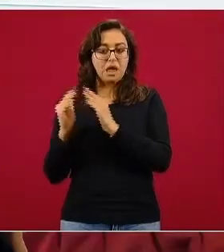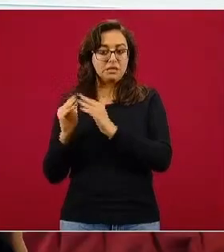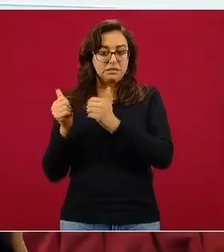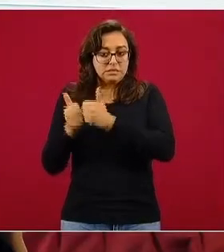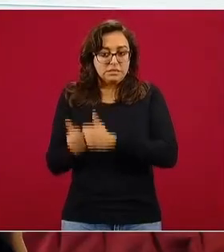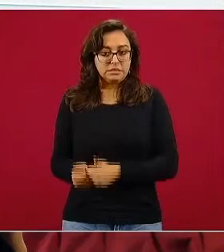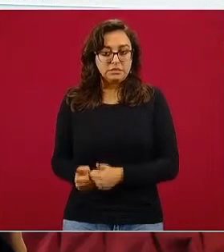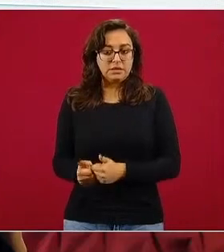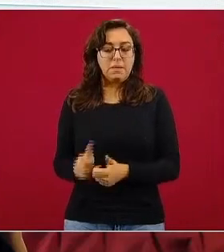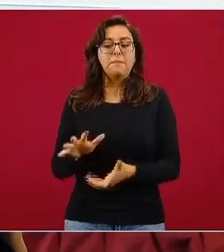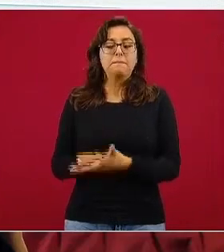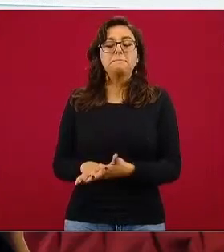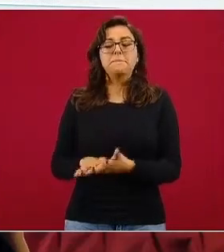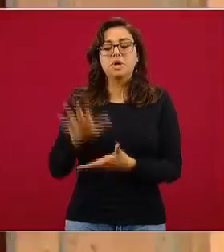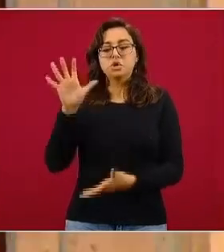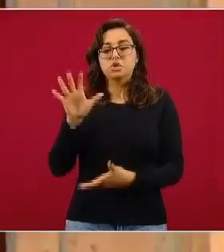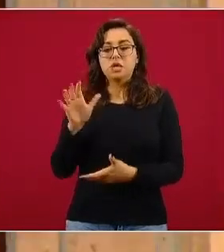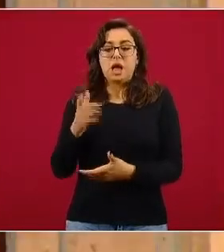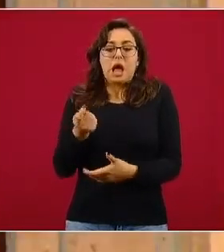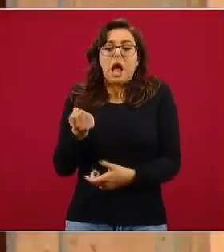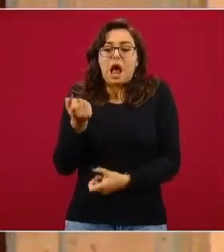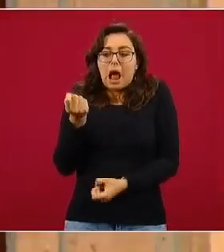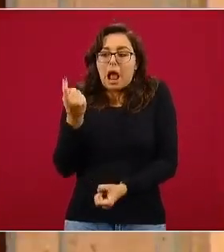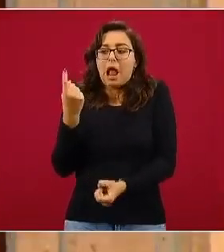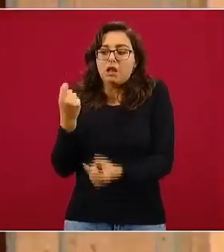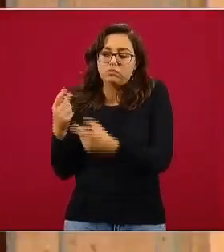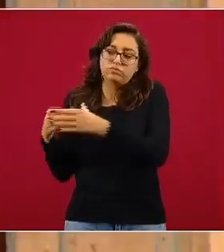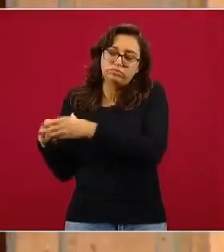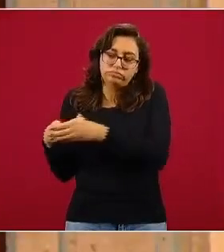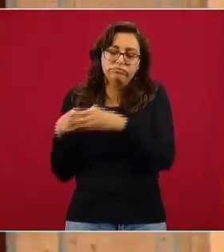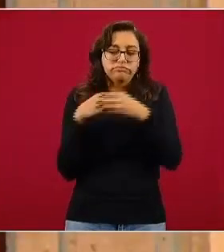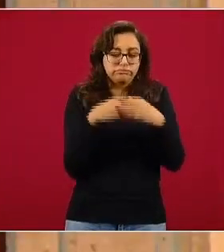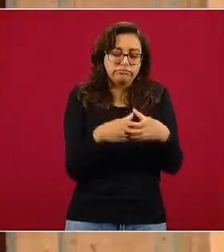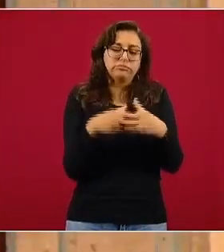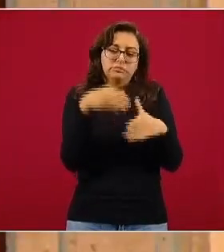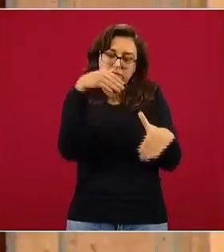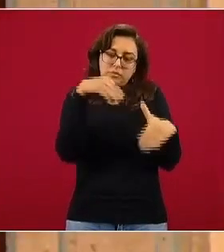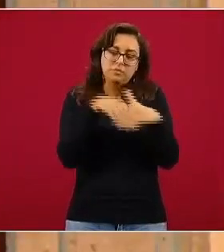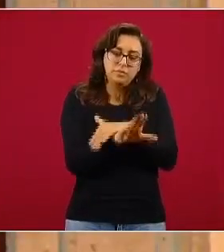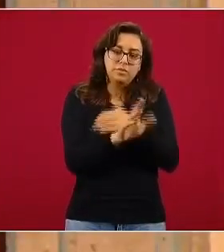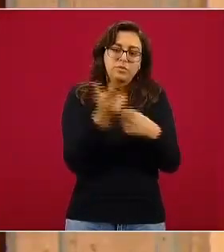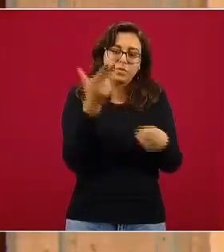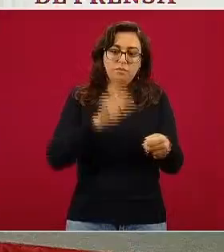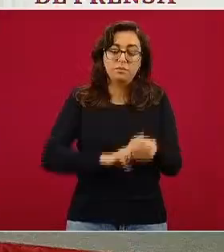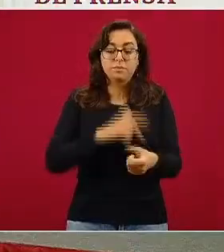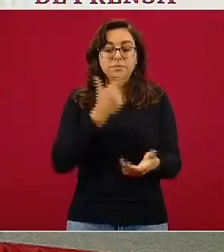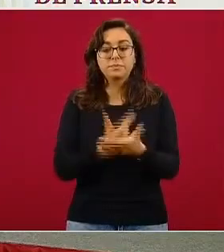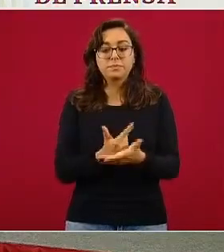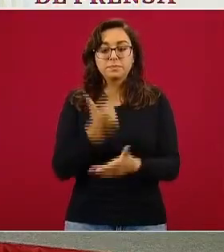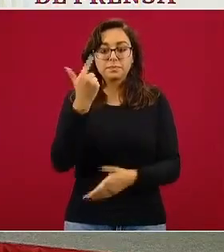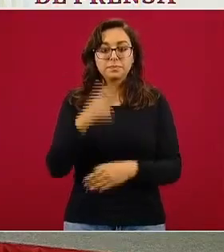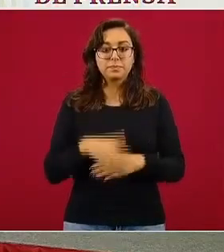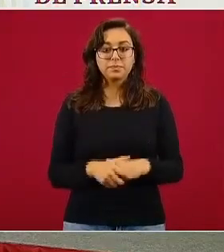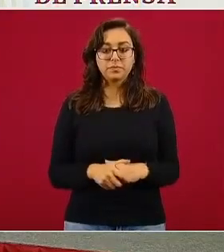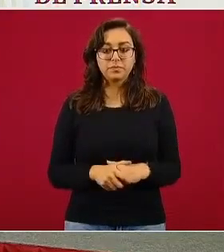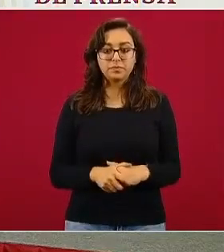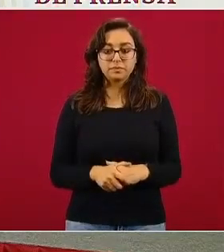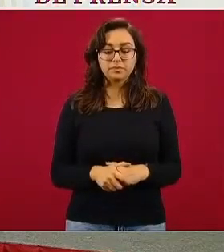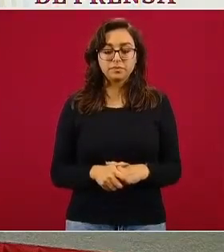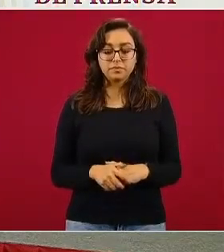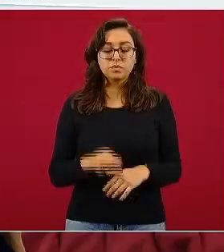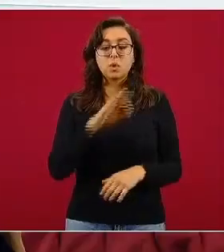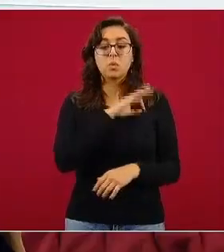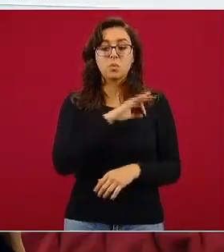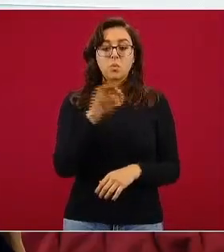un porcentaje menor atención hospitalaria por ser también casos graves. En las barras de color